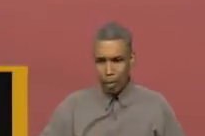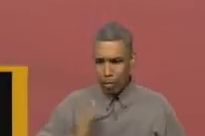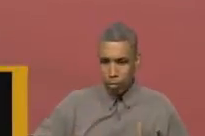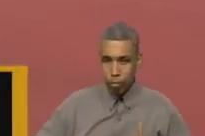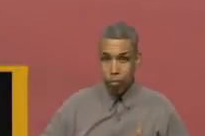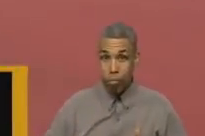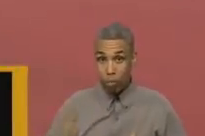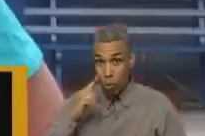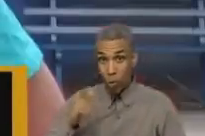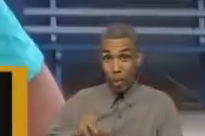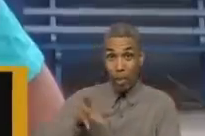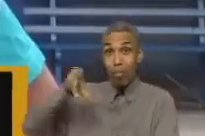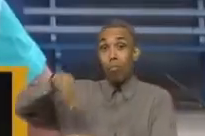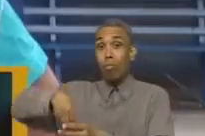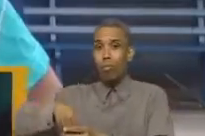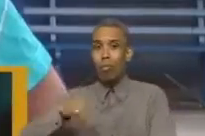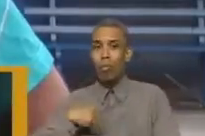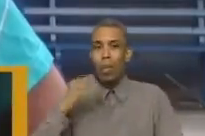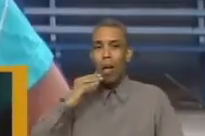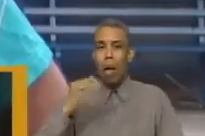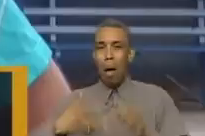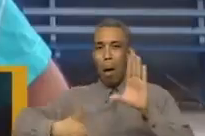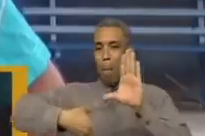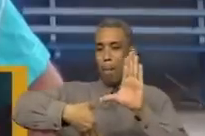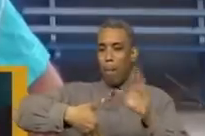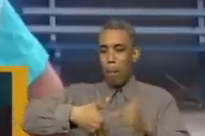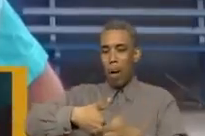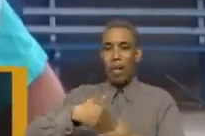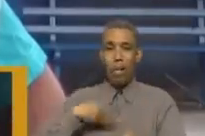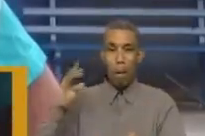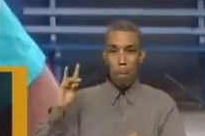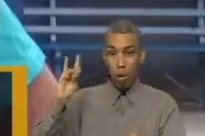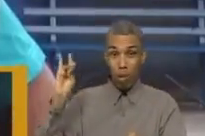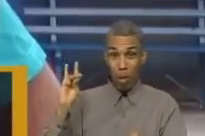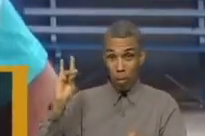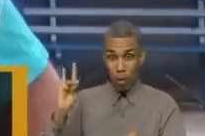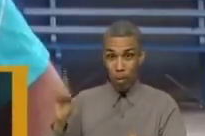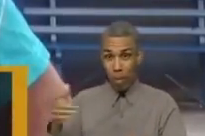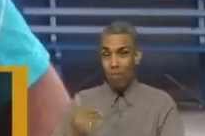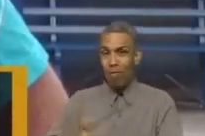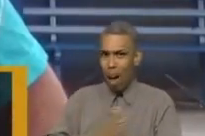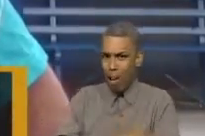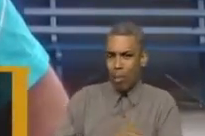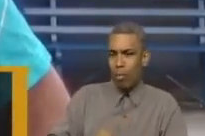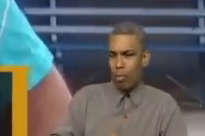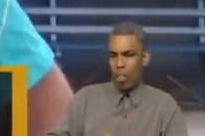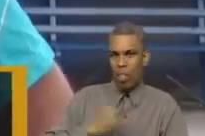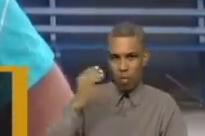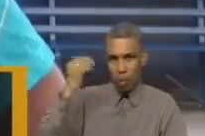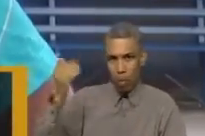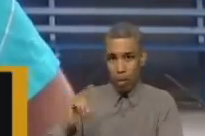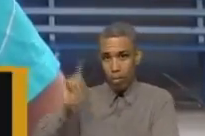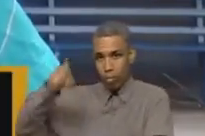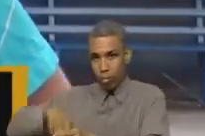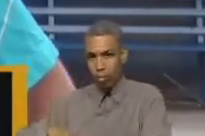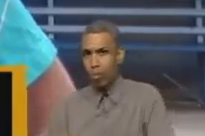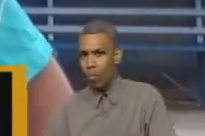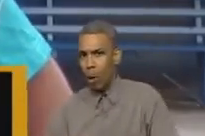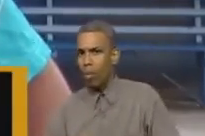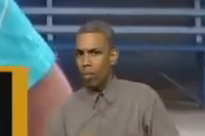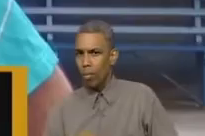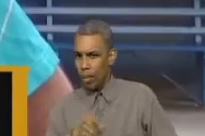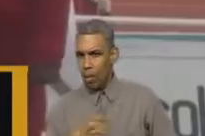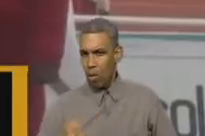Cochabamba, Bolivia. Una preparación ya de 4 años que tiene con él, donde se ha corregido desde la parte técnica hasta la